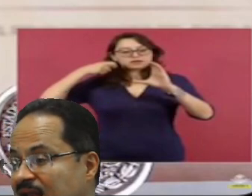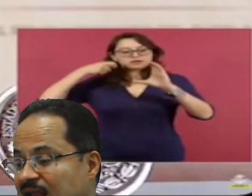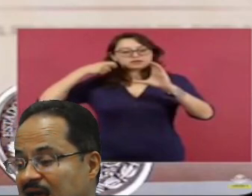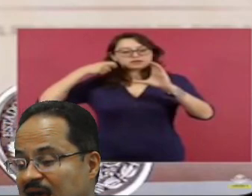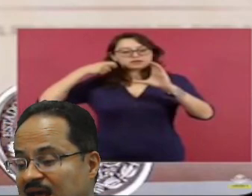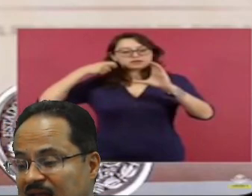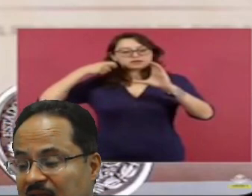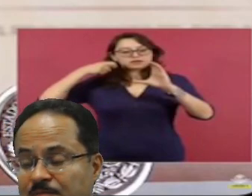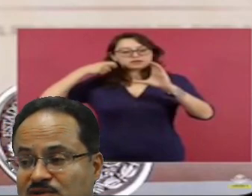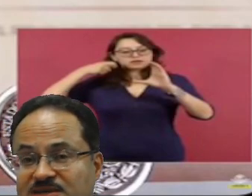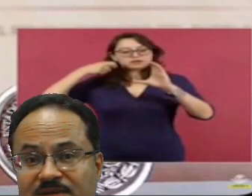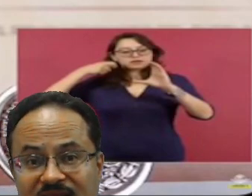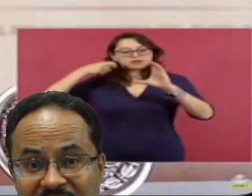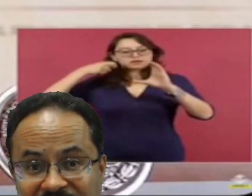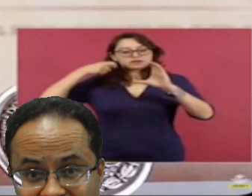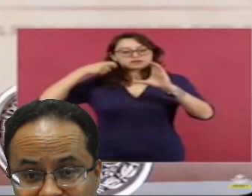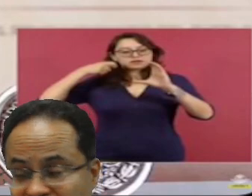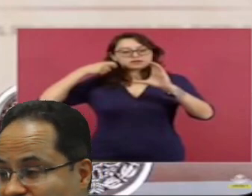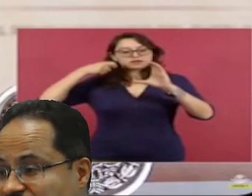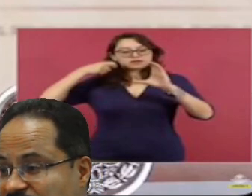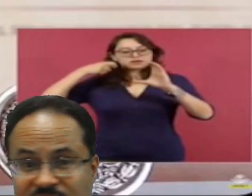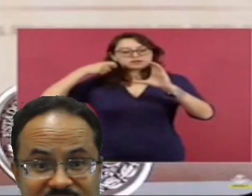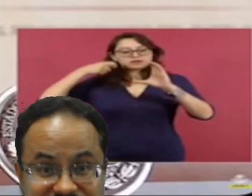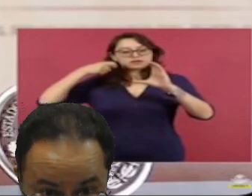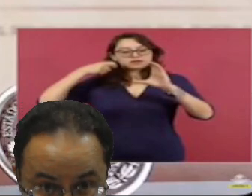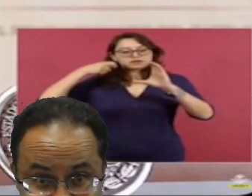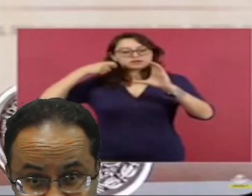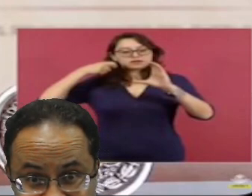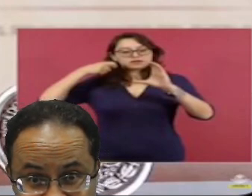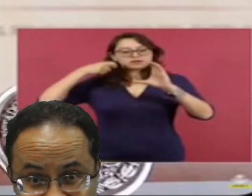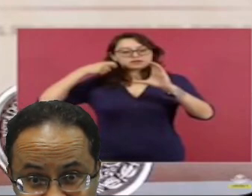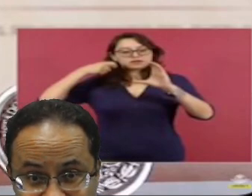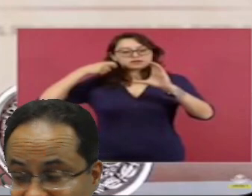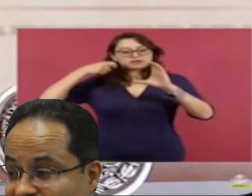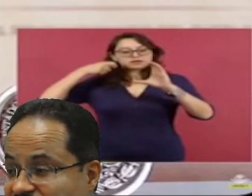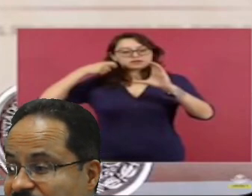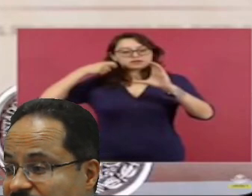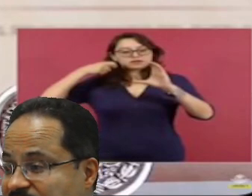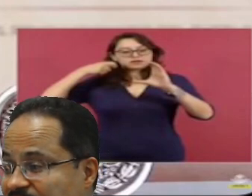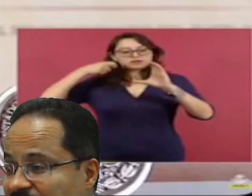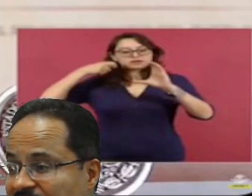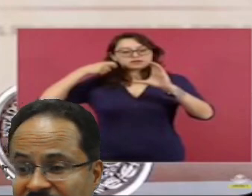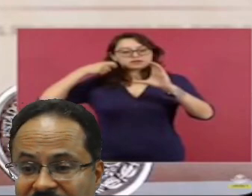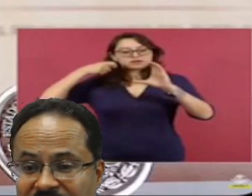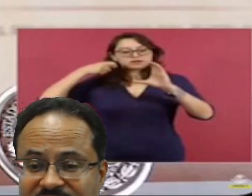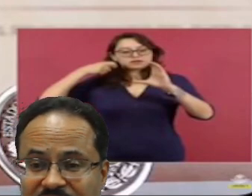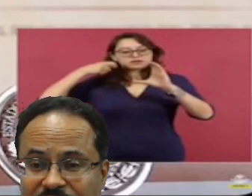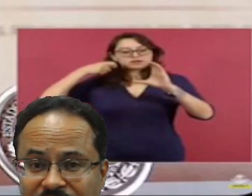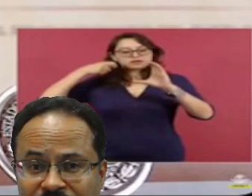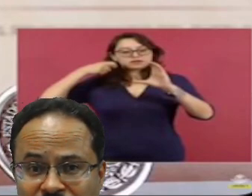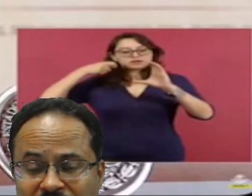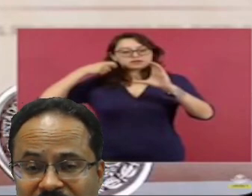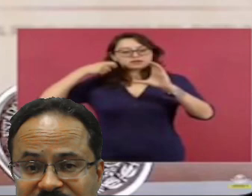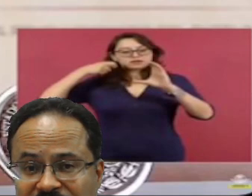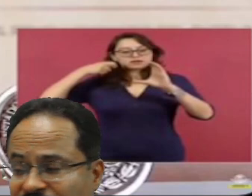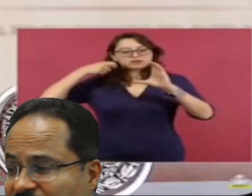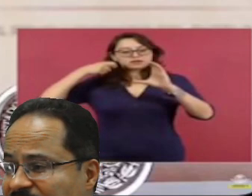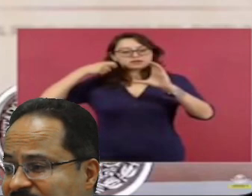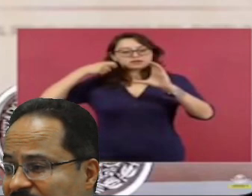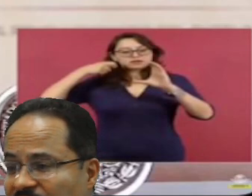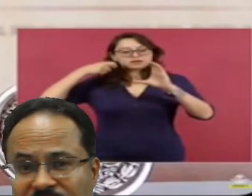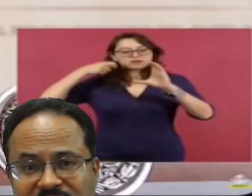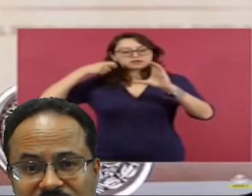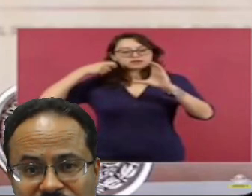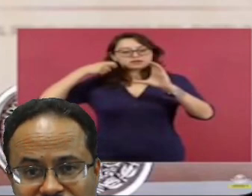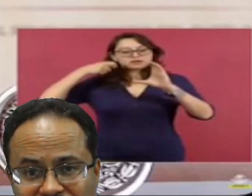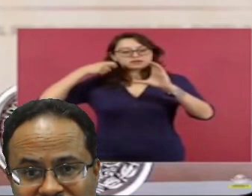la la imposibilidad que por acusaciones por acusaciones que que hicieron mujeres en contra de